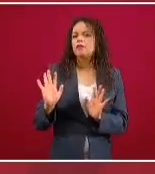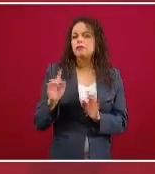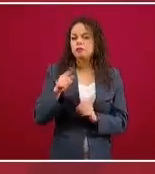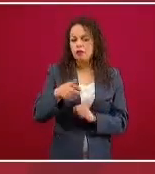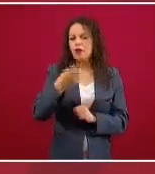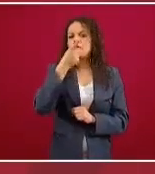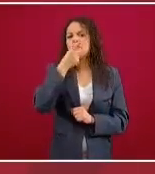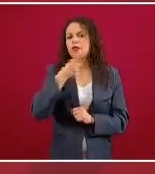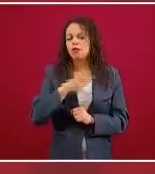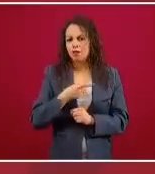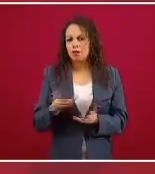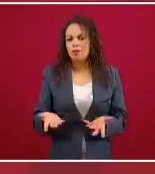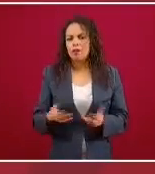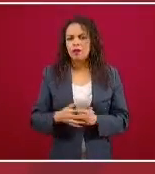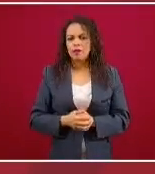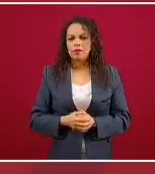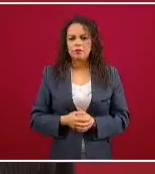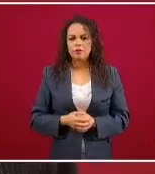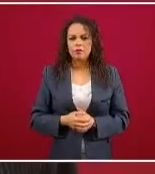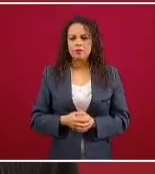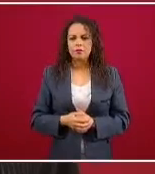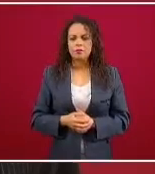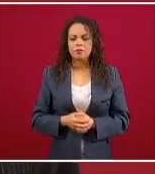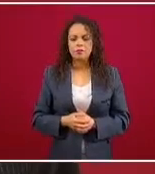que ni siquiera habla